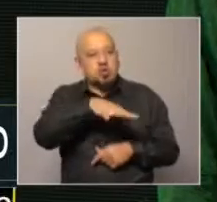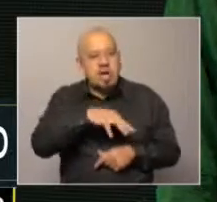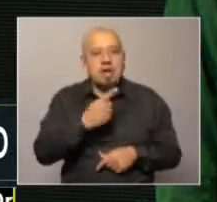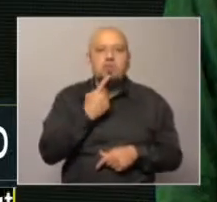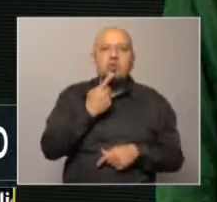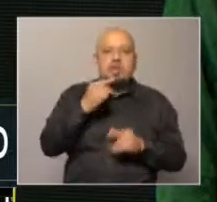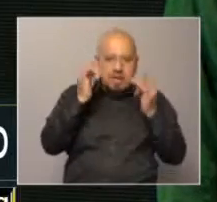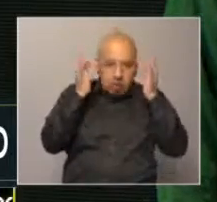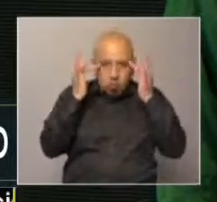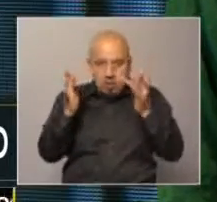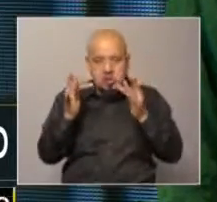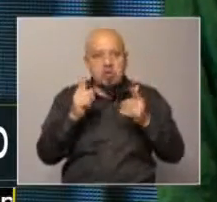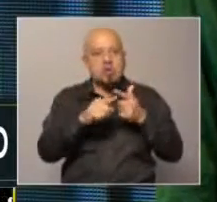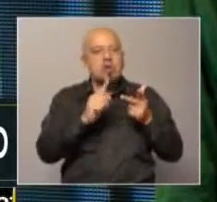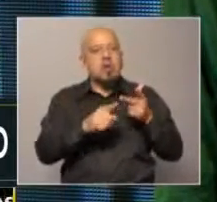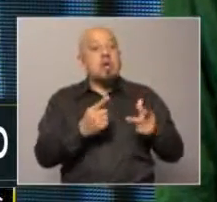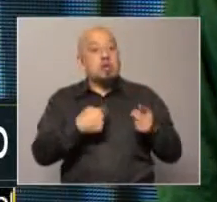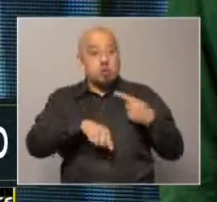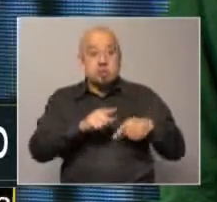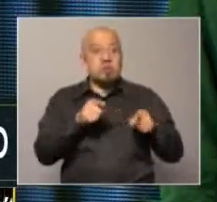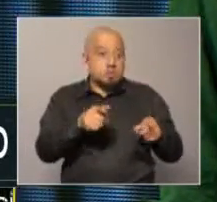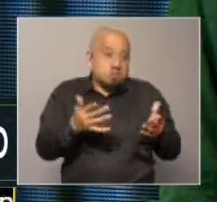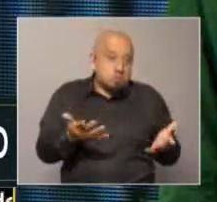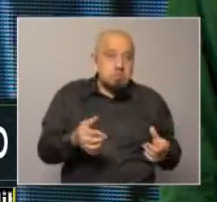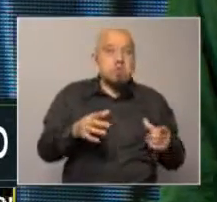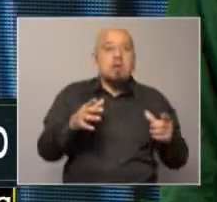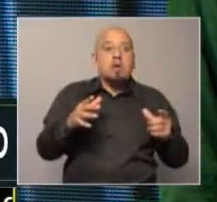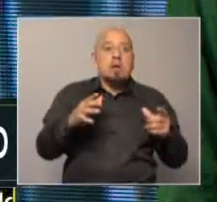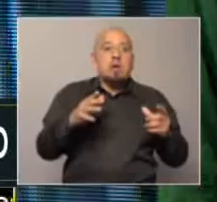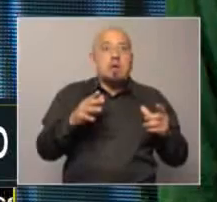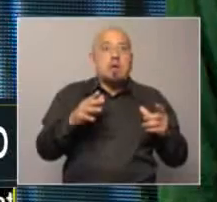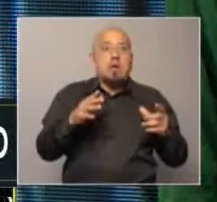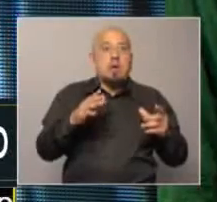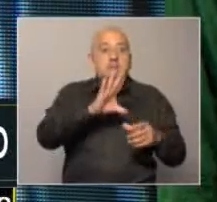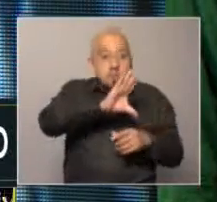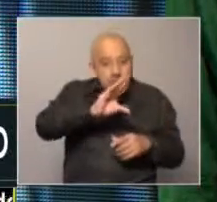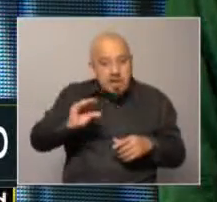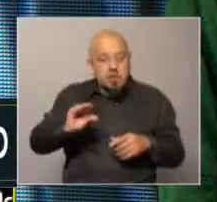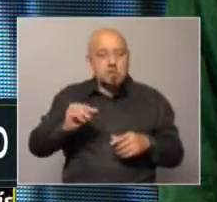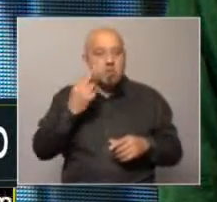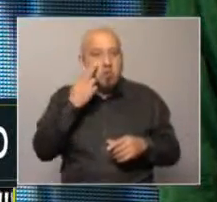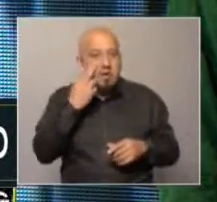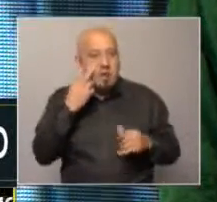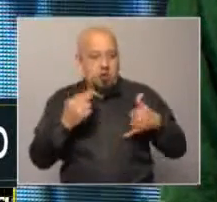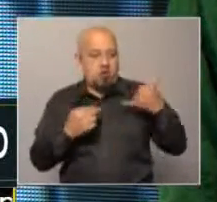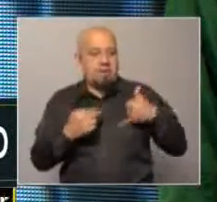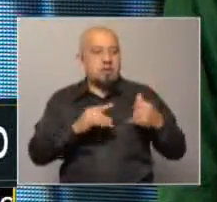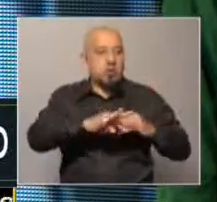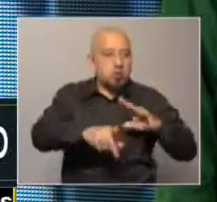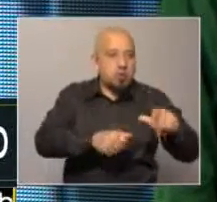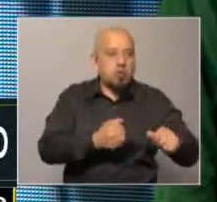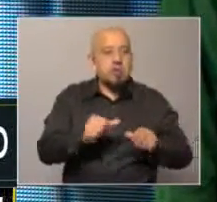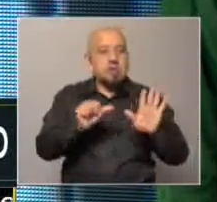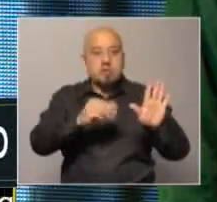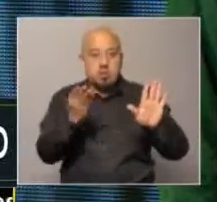educativas, que han hecho que se reduzcan los casos de adolescentes en conflicto con la ley, al llegar a un 6% de los delitos cometidos